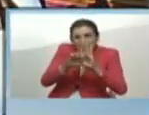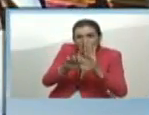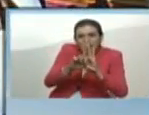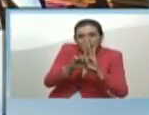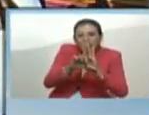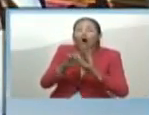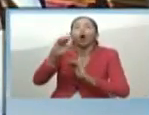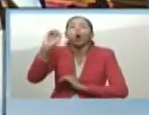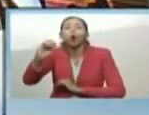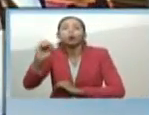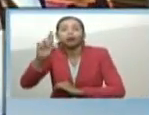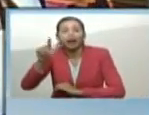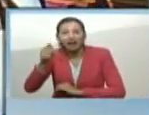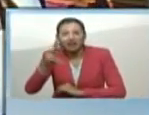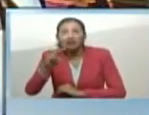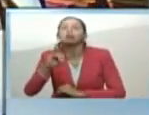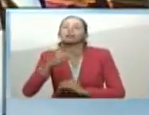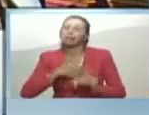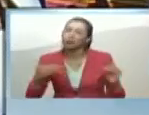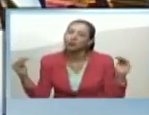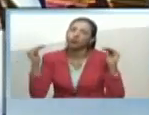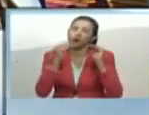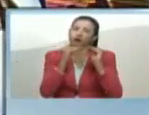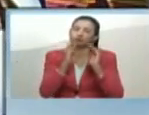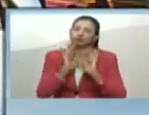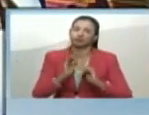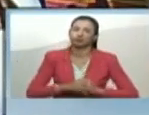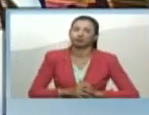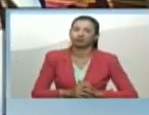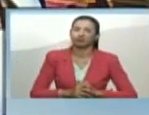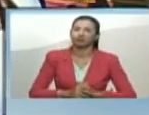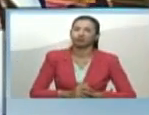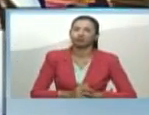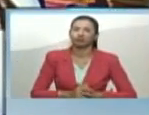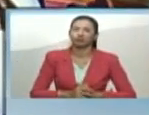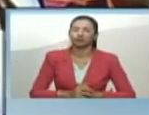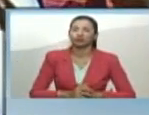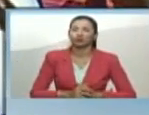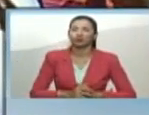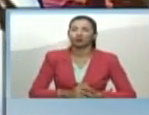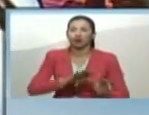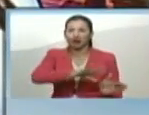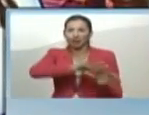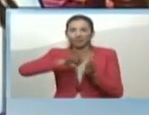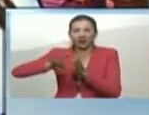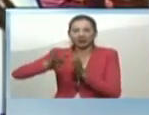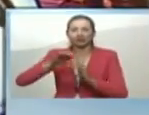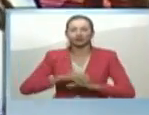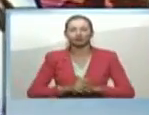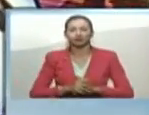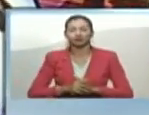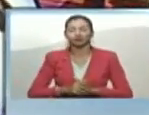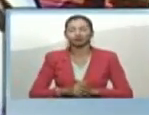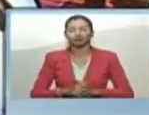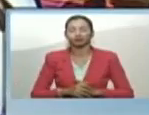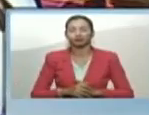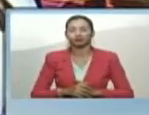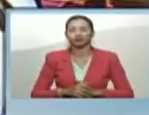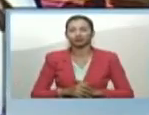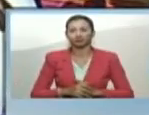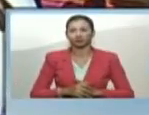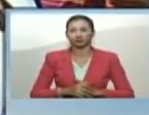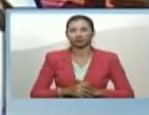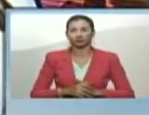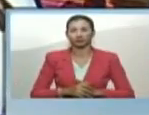Ley Orgánica por otro lado comandante presidente y